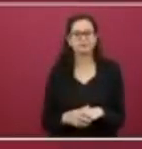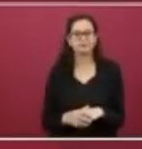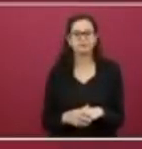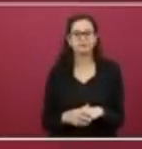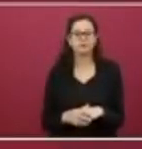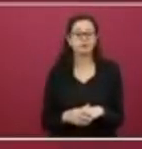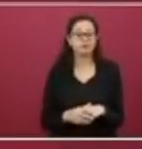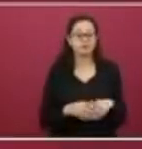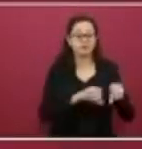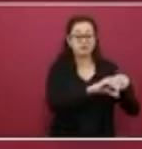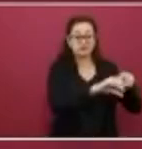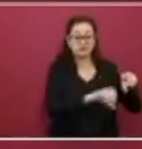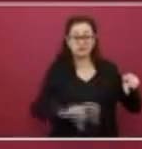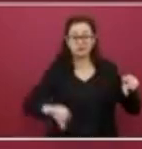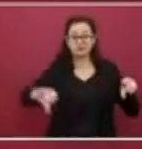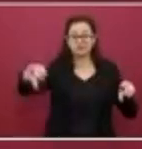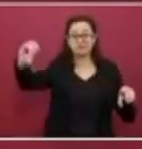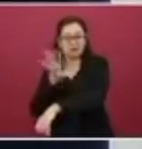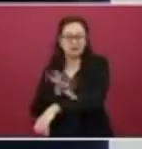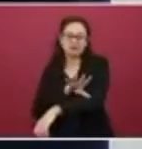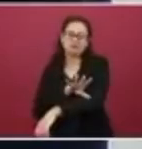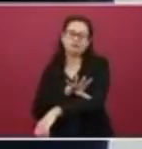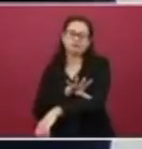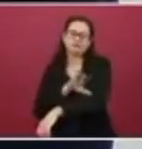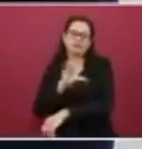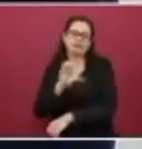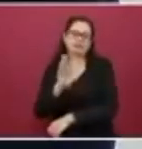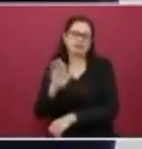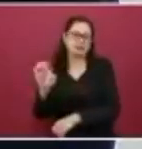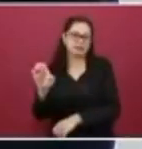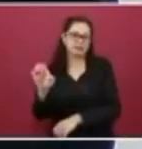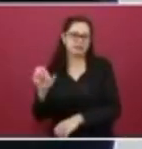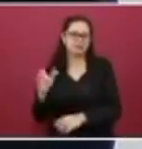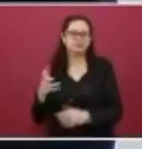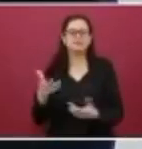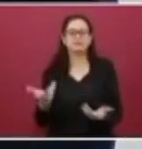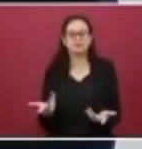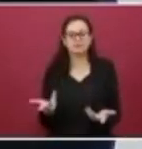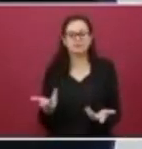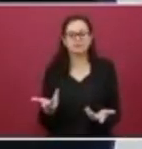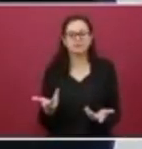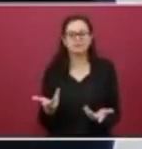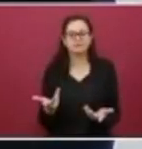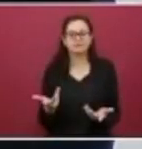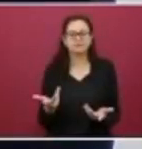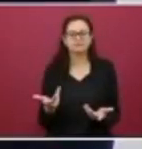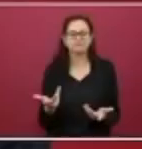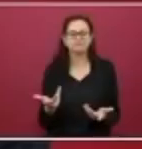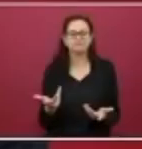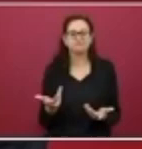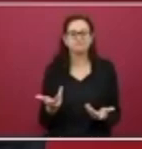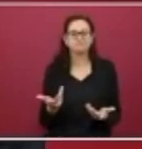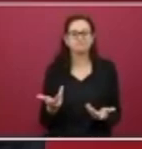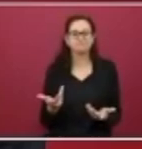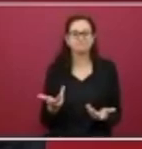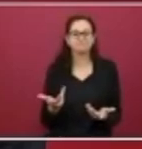gasoducto es privado. Tenemos nosotros la necesidad de fortalecer